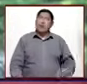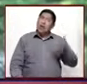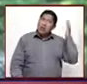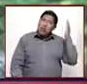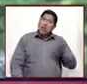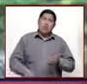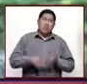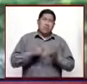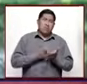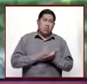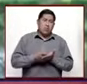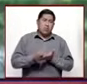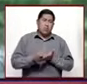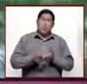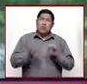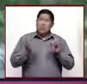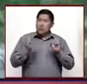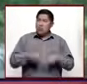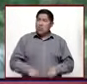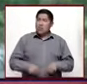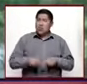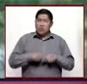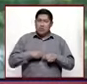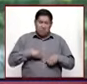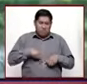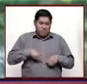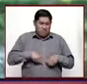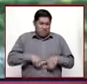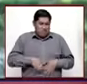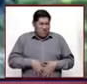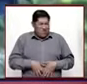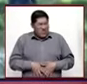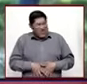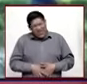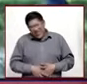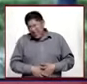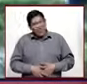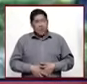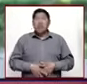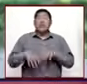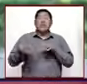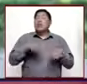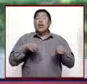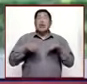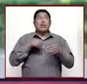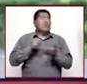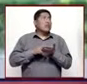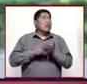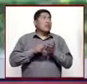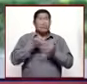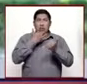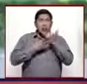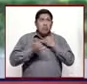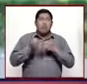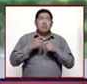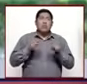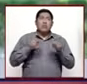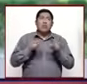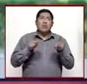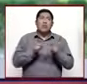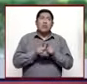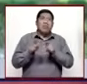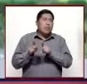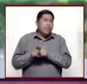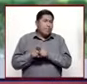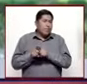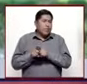de gusanos puede provocar gastroenteritis, que es lo característico en este tipo de agentes patógenos, pero además de ello